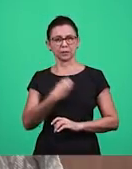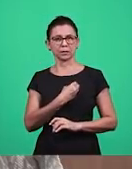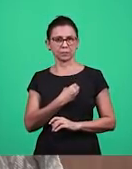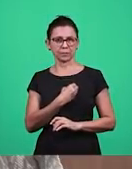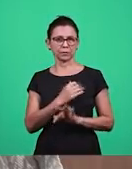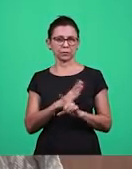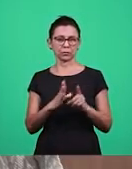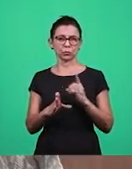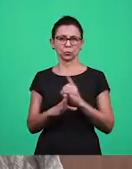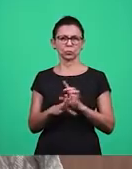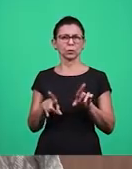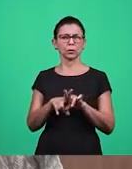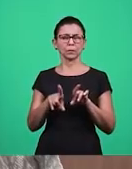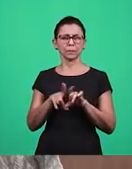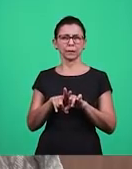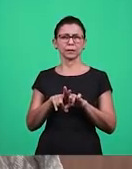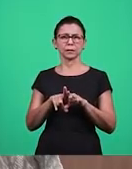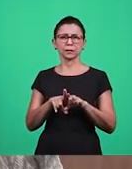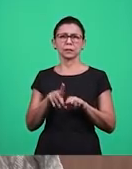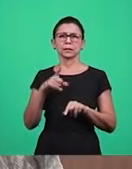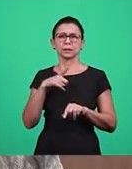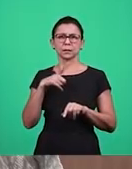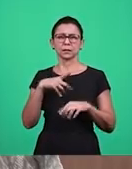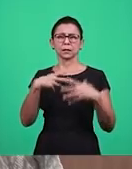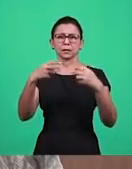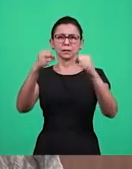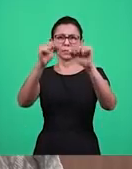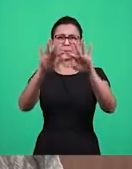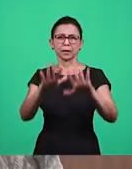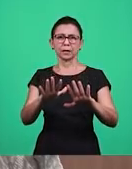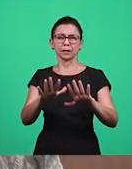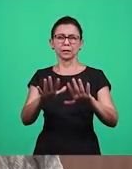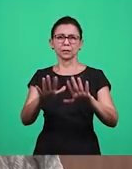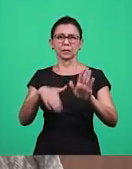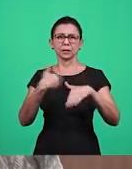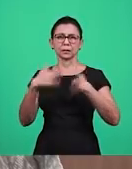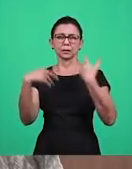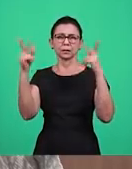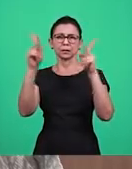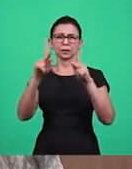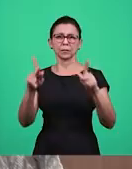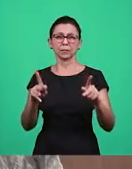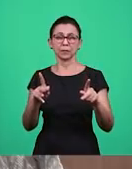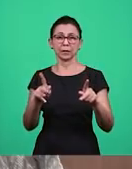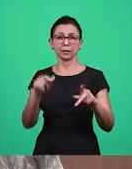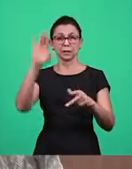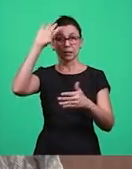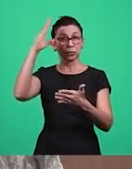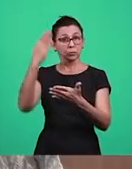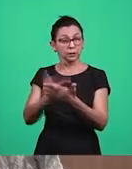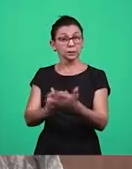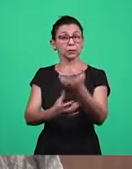Y todos aquellos que participaron con nosotros reciban del Señor la bendición, la alegría, la paz, la confianza